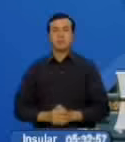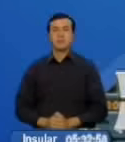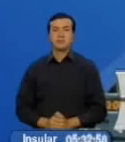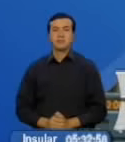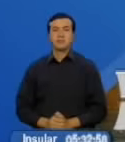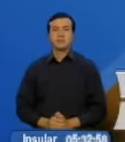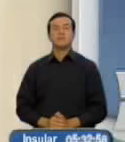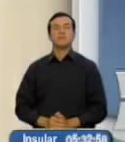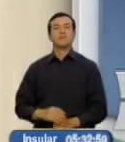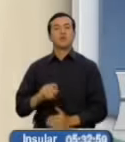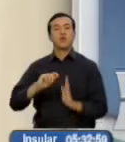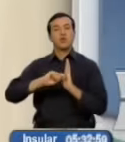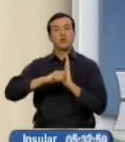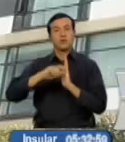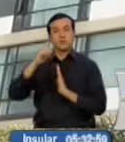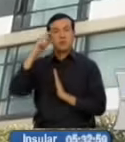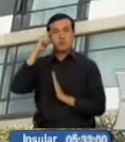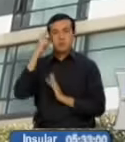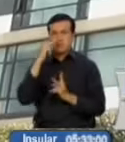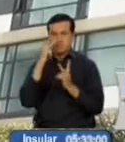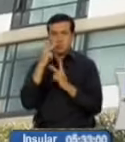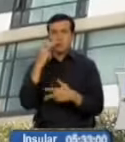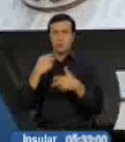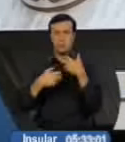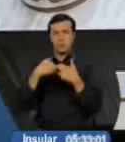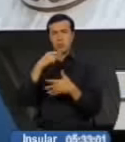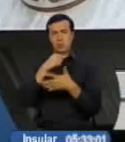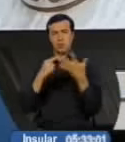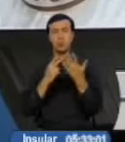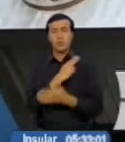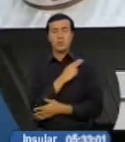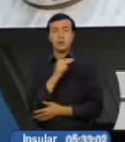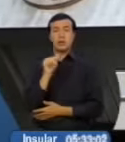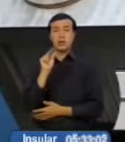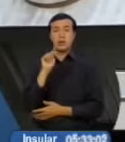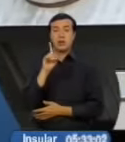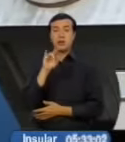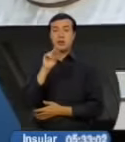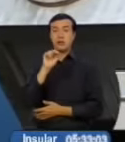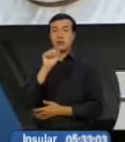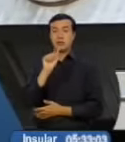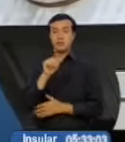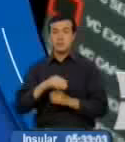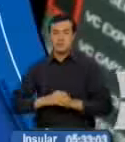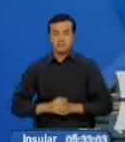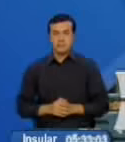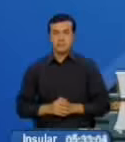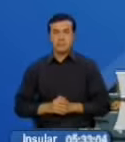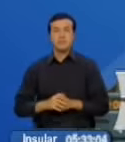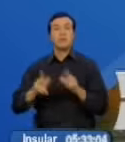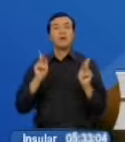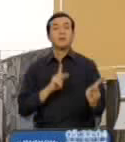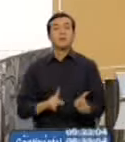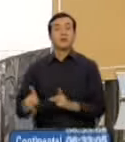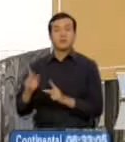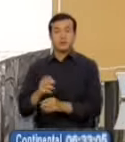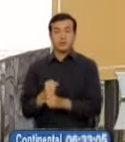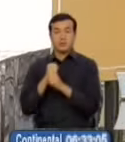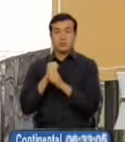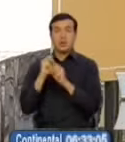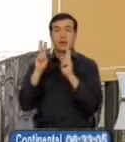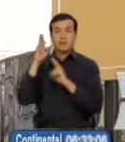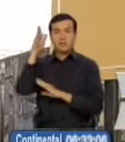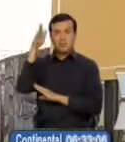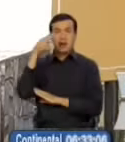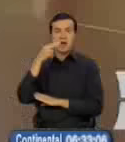La Contraloría del Estado detectó varias irregularidades en la Universidad Andina Simón Bolívar. El plan de seguridad para la